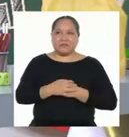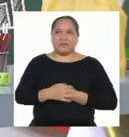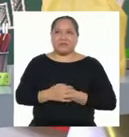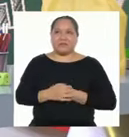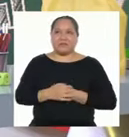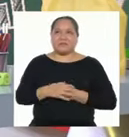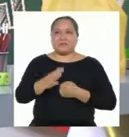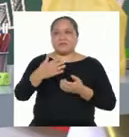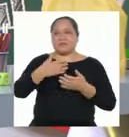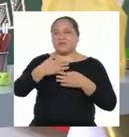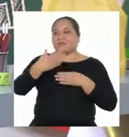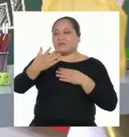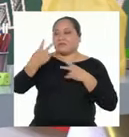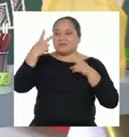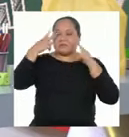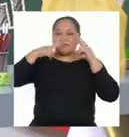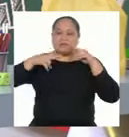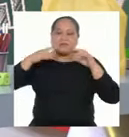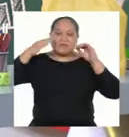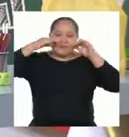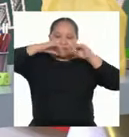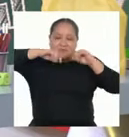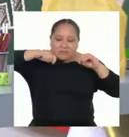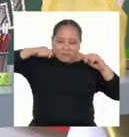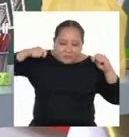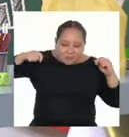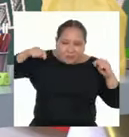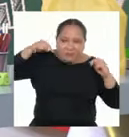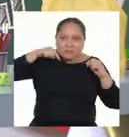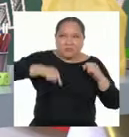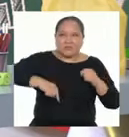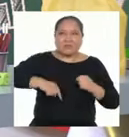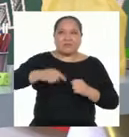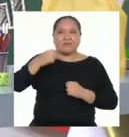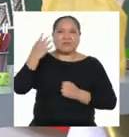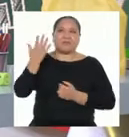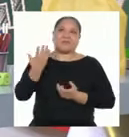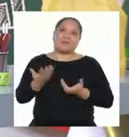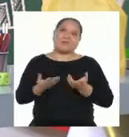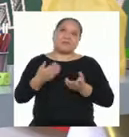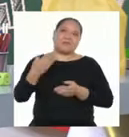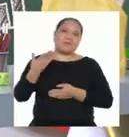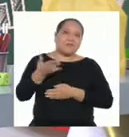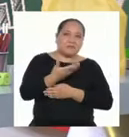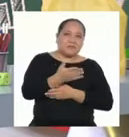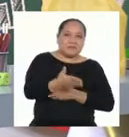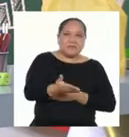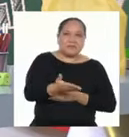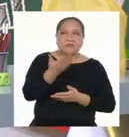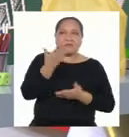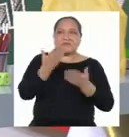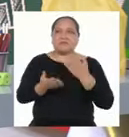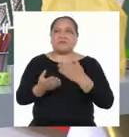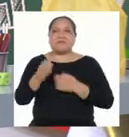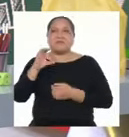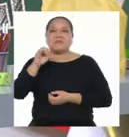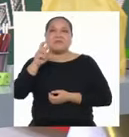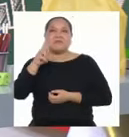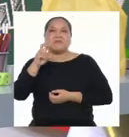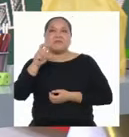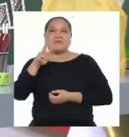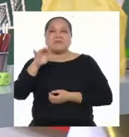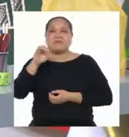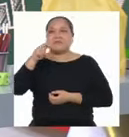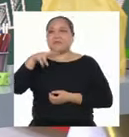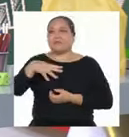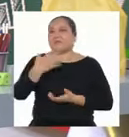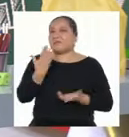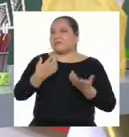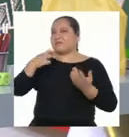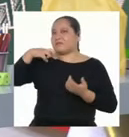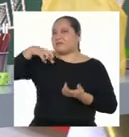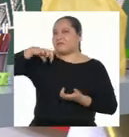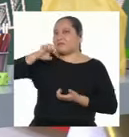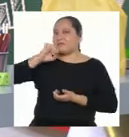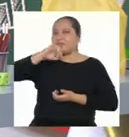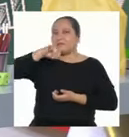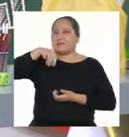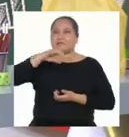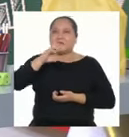En un rato veré qué hay adentro, pero seguro hay sus buenos pescados, tal vez corvina o pejerrey, quién